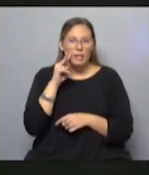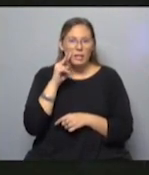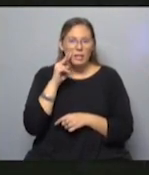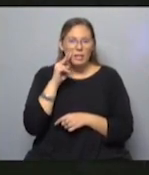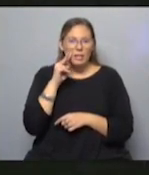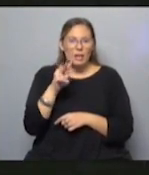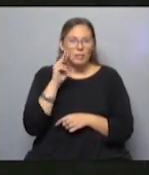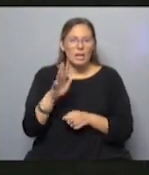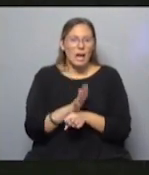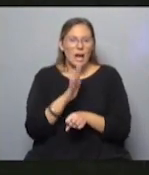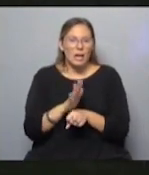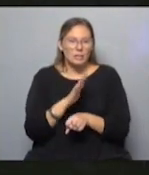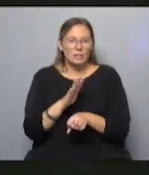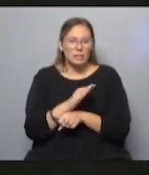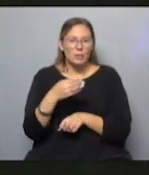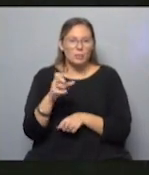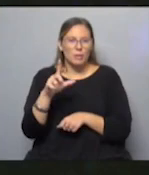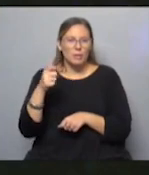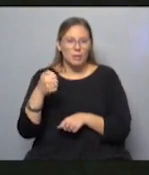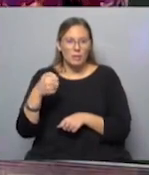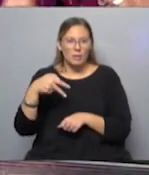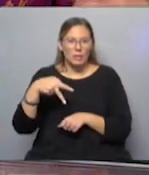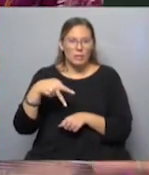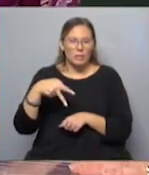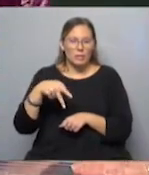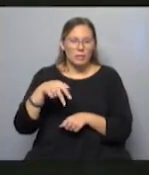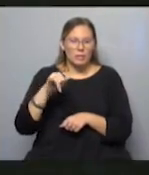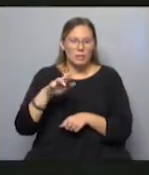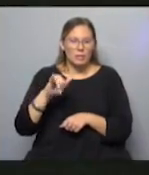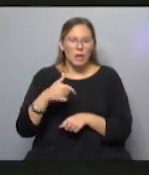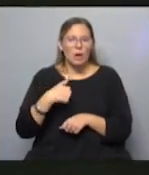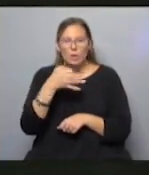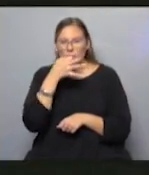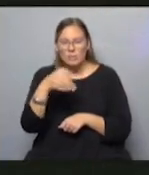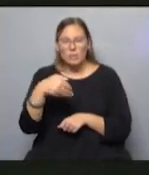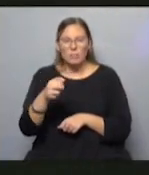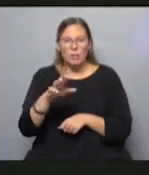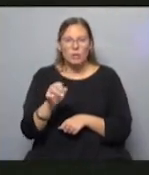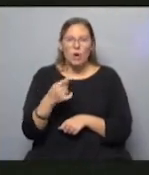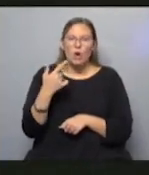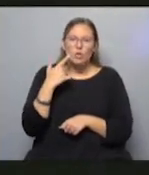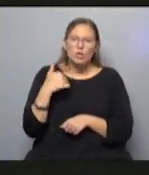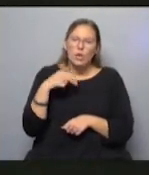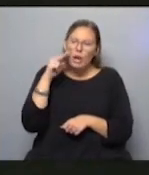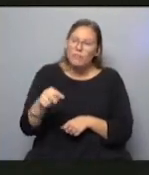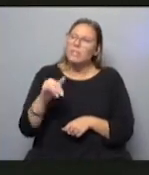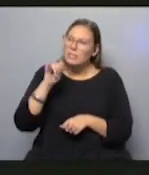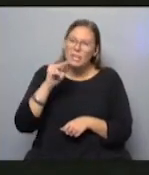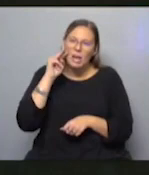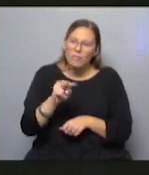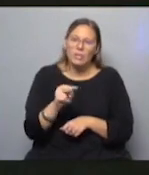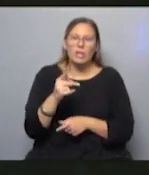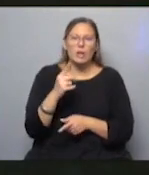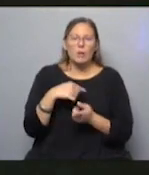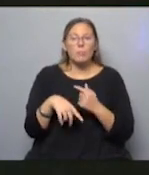la actriz que se develan libia le decía a mario le digo mario yo la vi claro